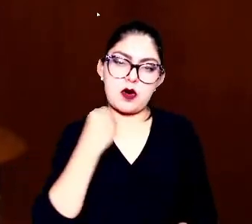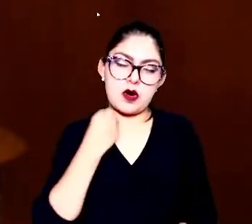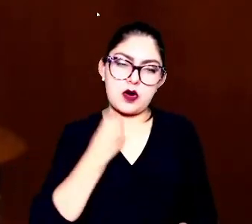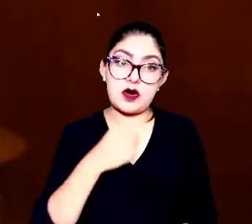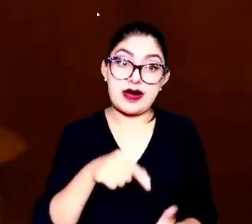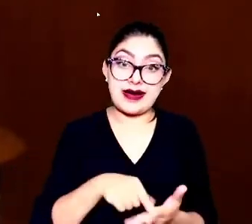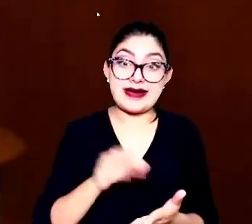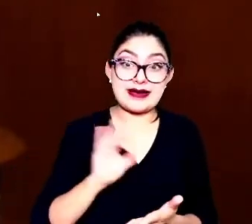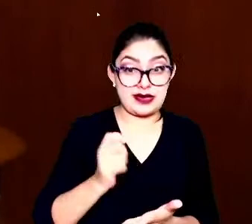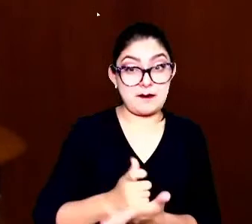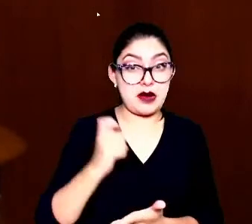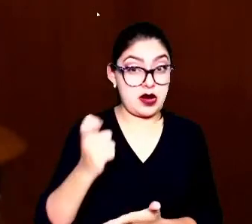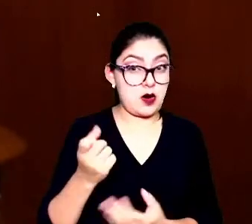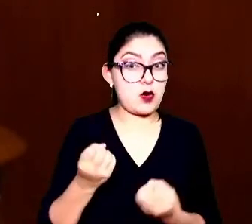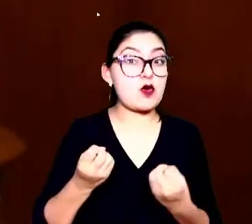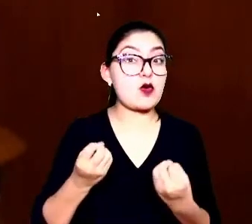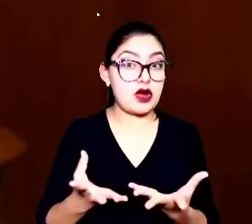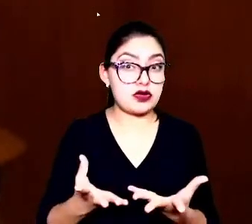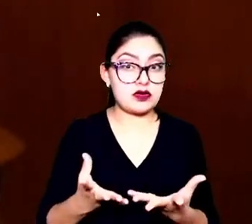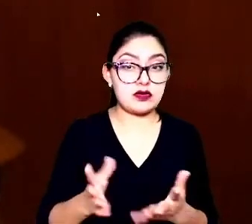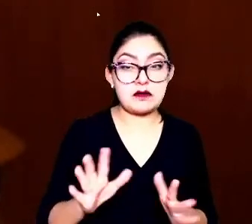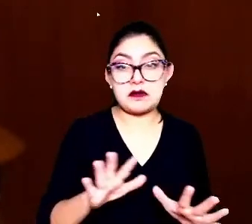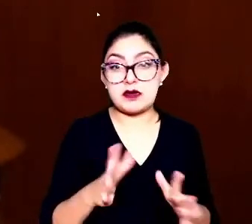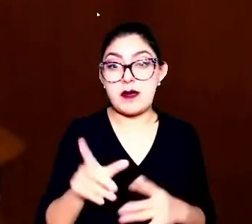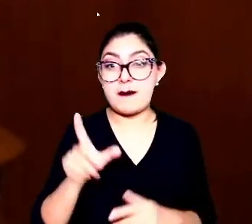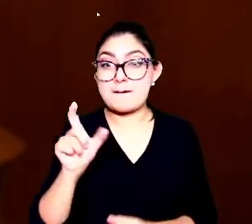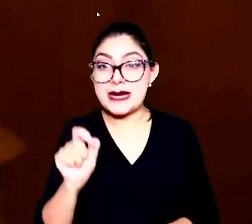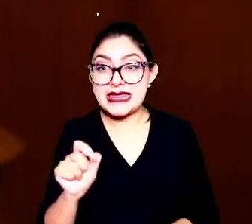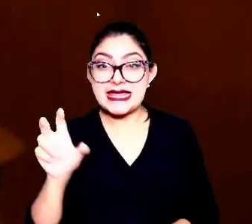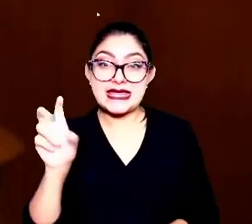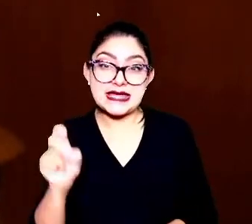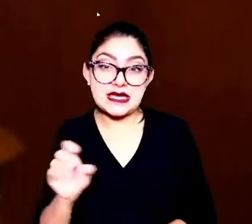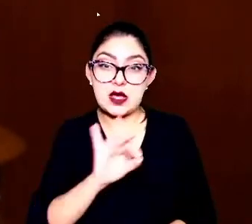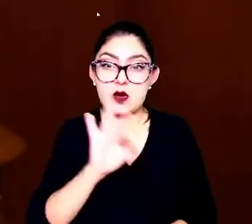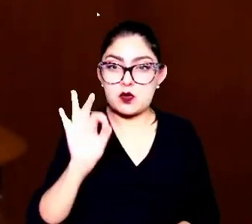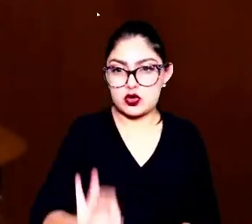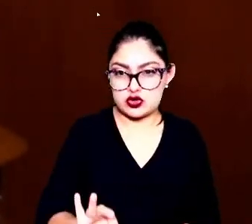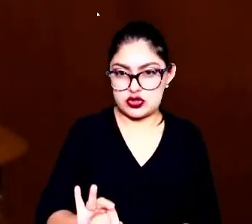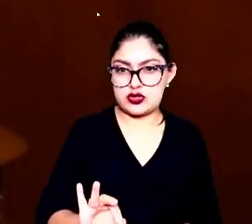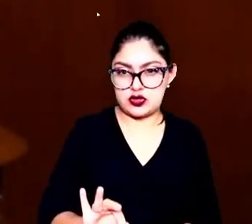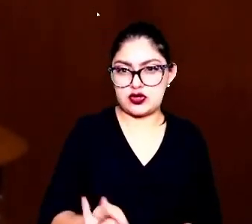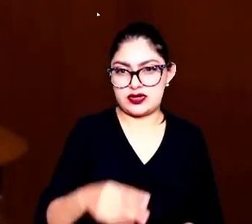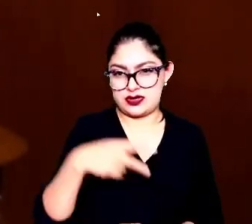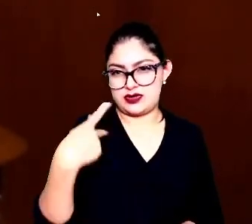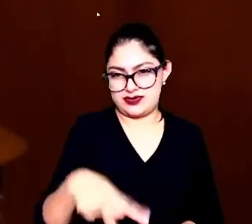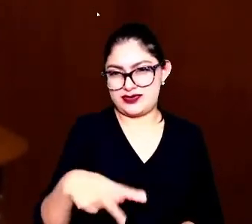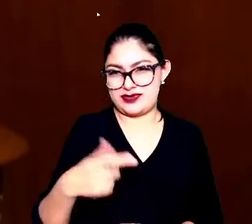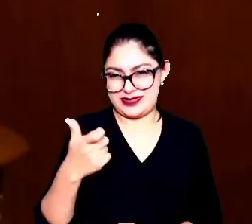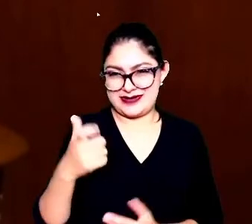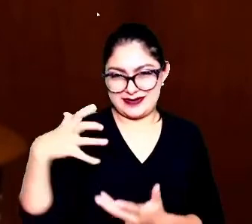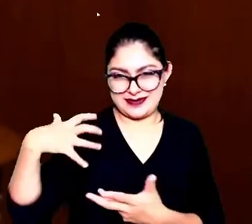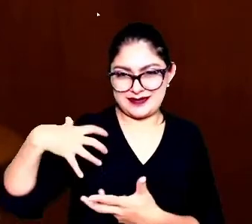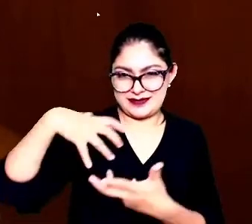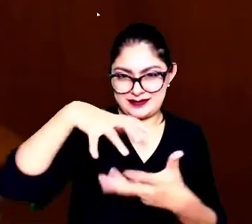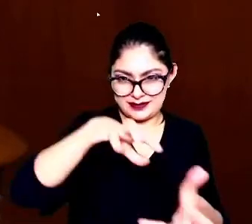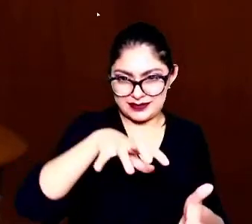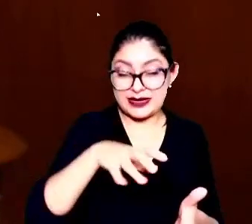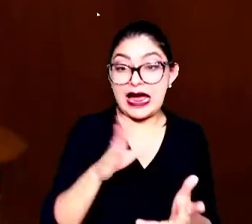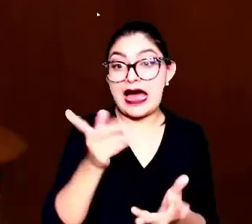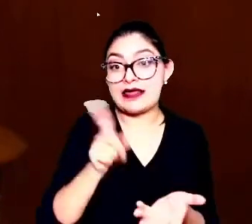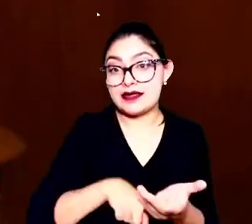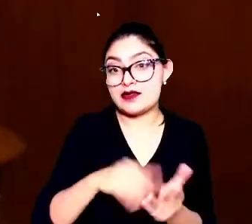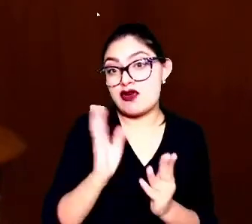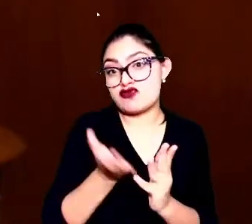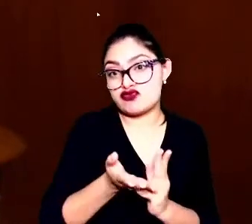cobrarle desde un 20 hasta un 30% de descuento sobre el monto que se llegue a restituir